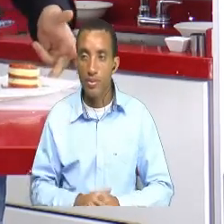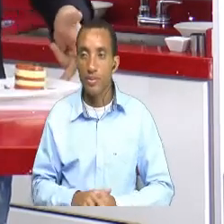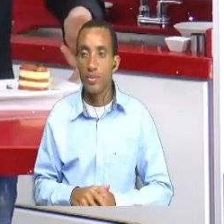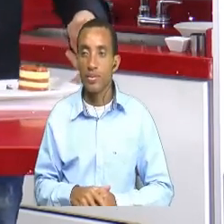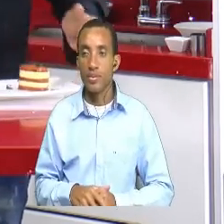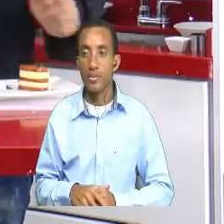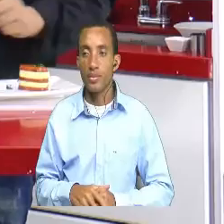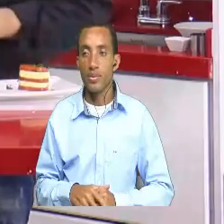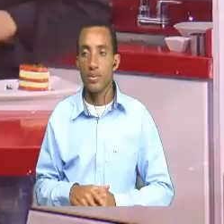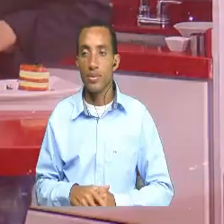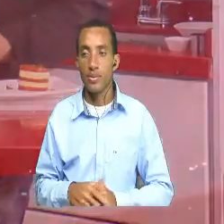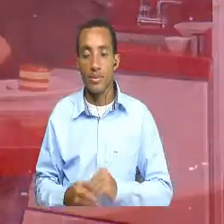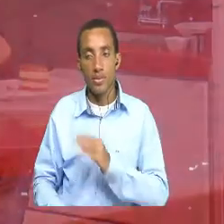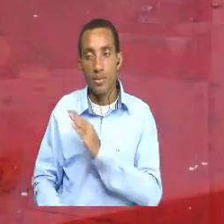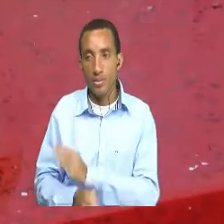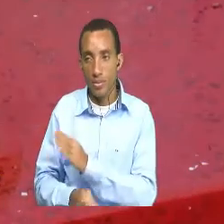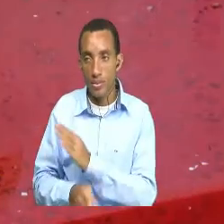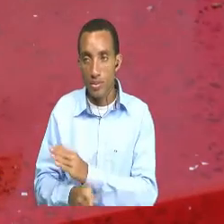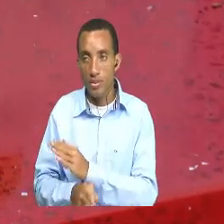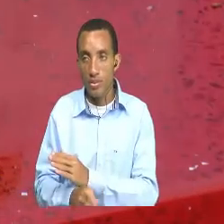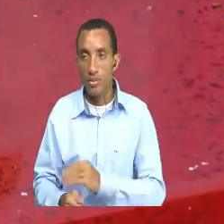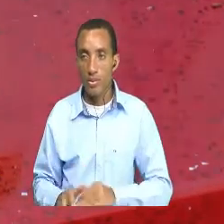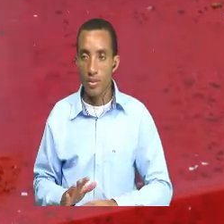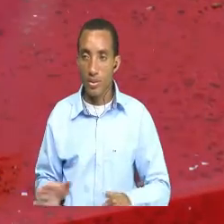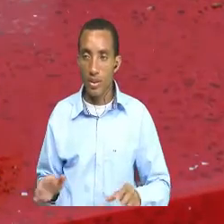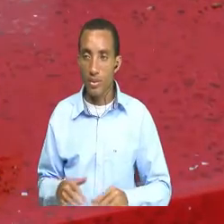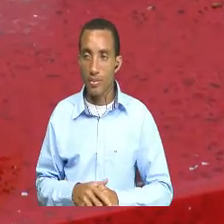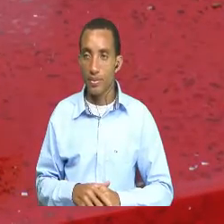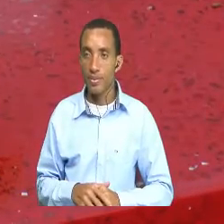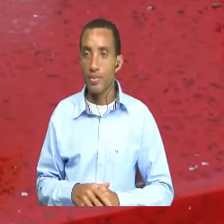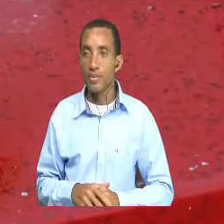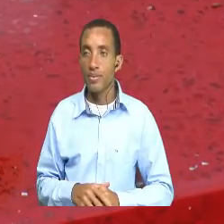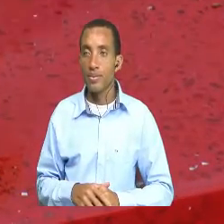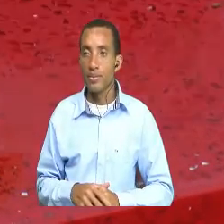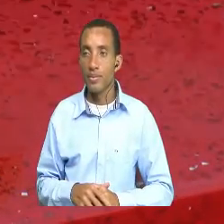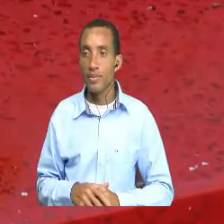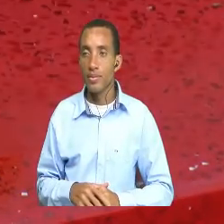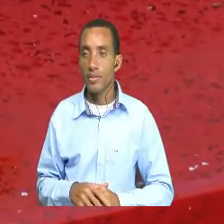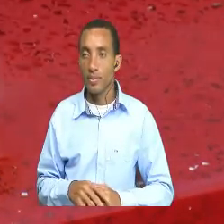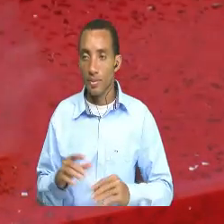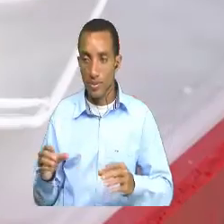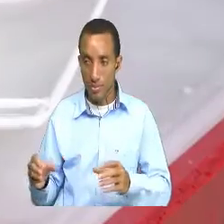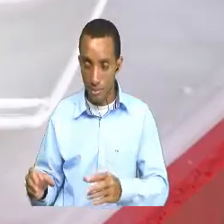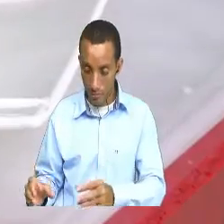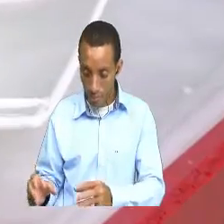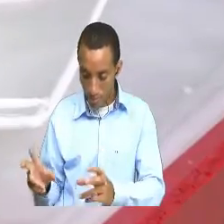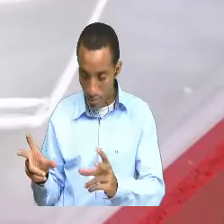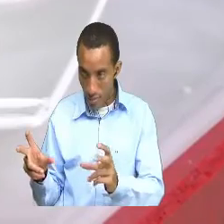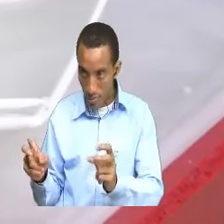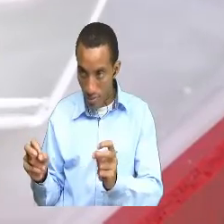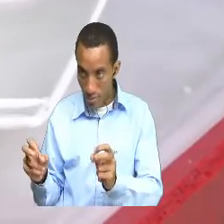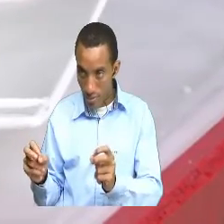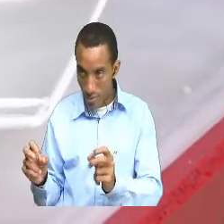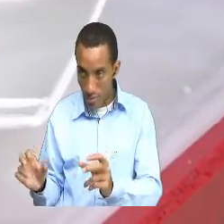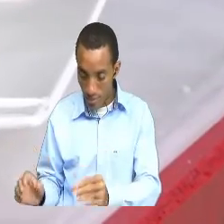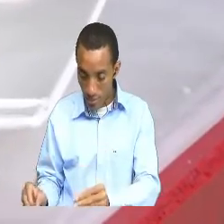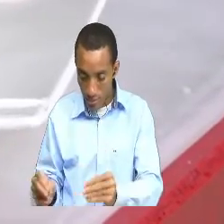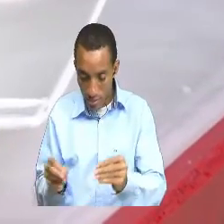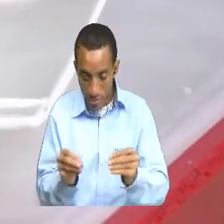continuamos con toda la receta aquí ya voy a colocar nuestro langostino me permites esto entonces